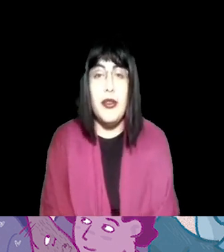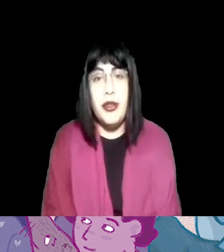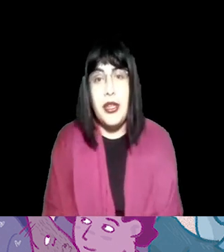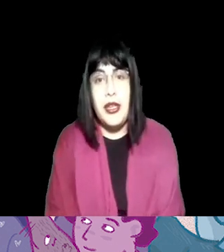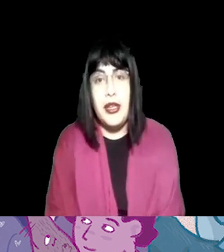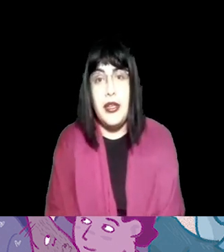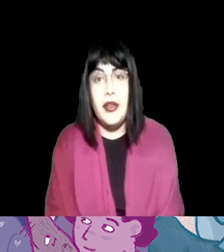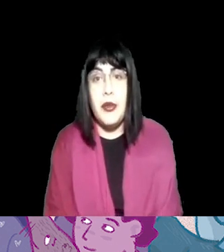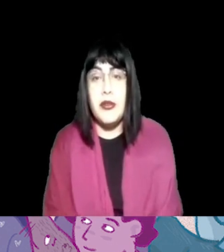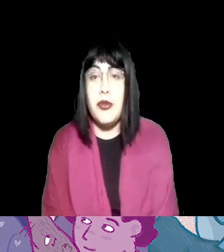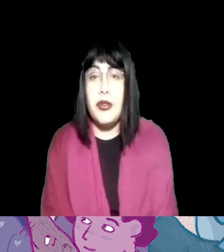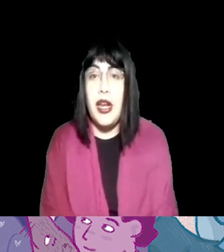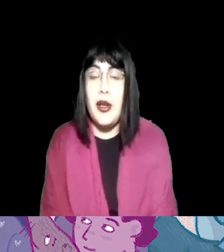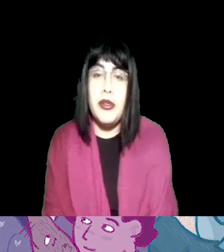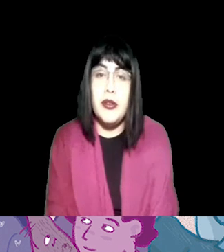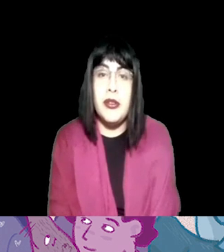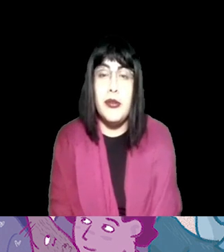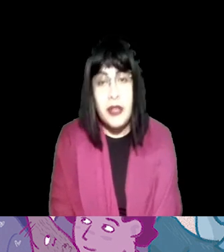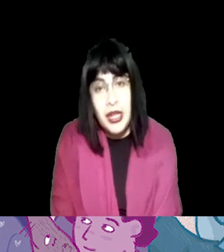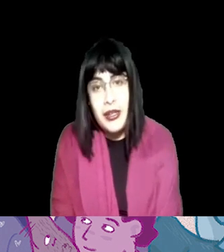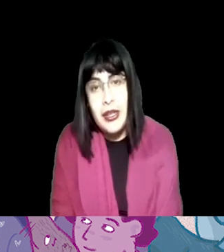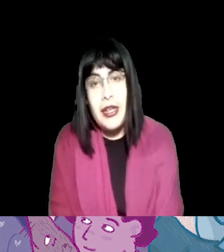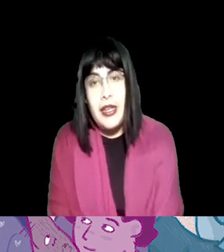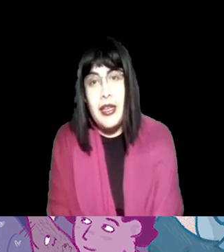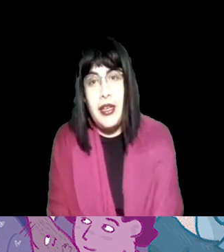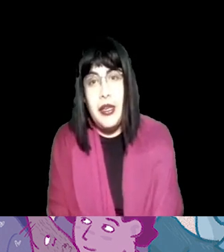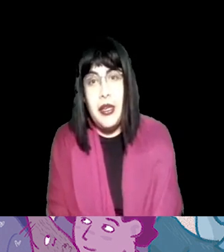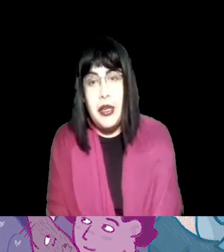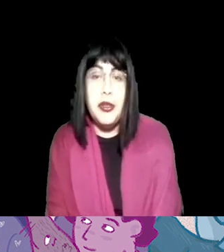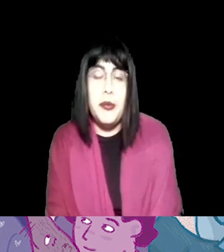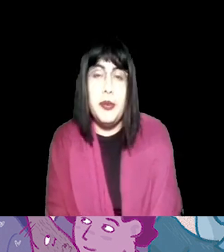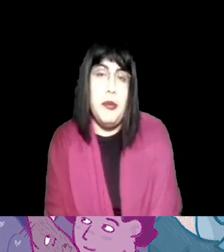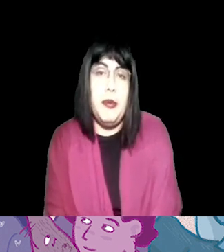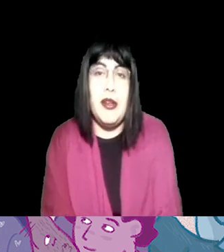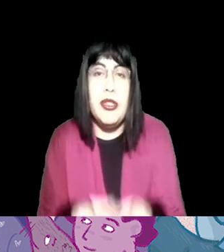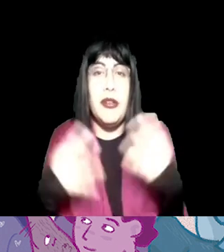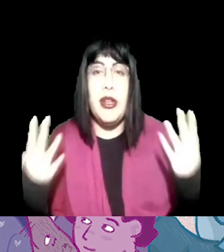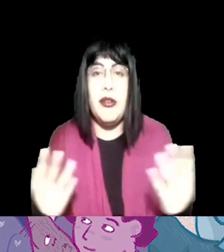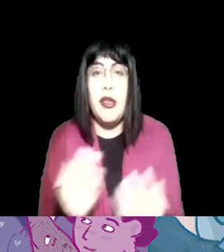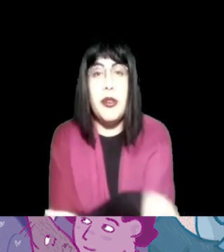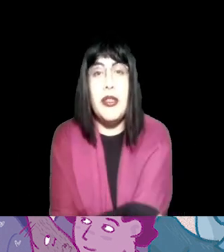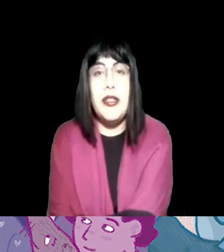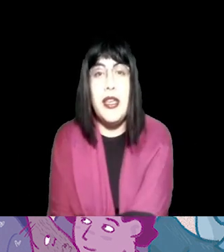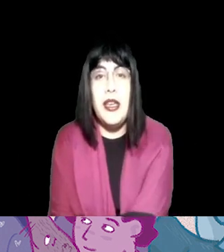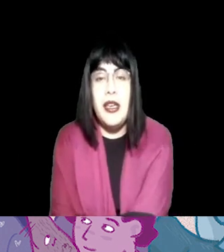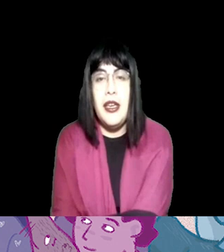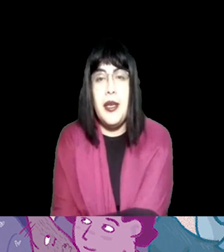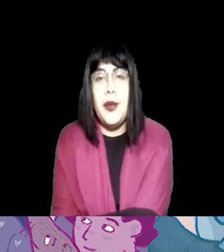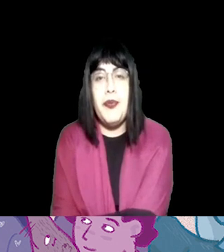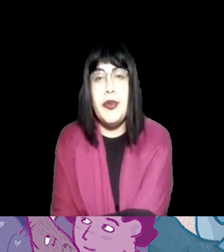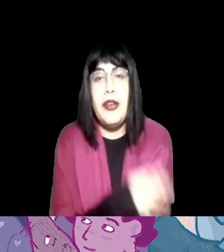2021, el año donde comenzó a funcionar la Convención Constitucional, y donde también pasaron muchas otras cosas importantes. Así